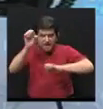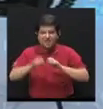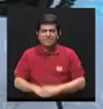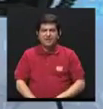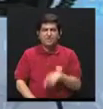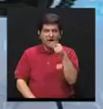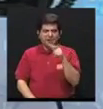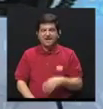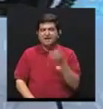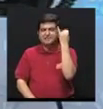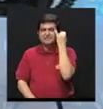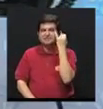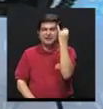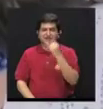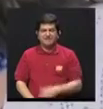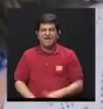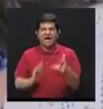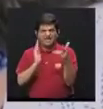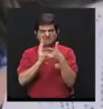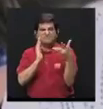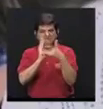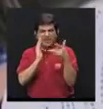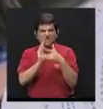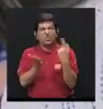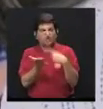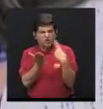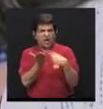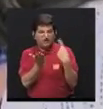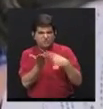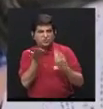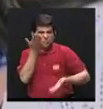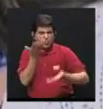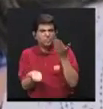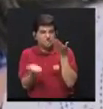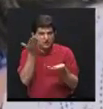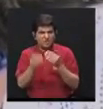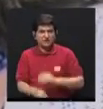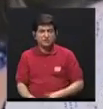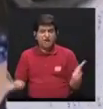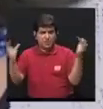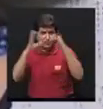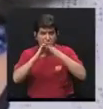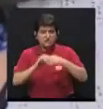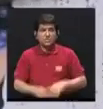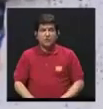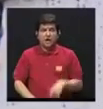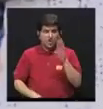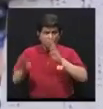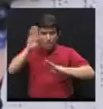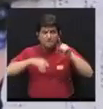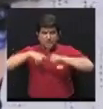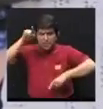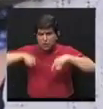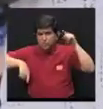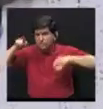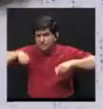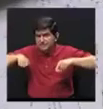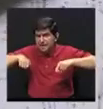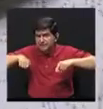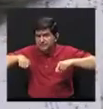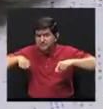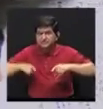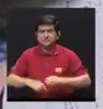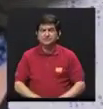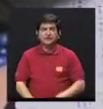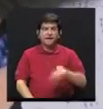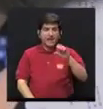¿Qué tecnologías se están discutiendo en relación con la biodiversidad? Bueno, en ETC,